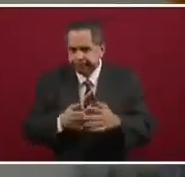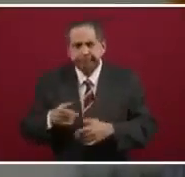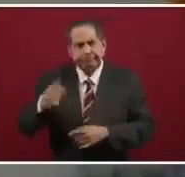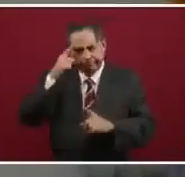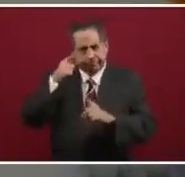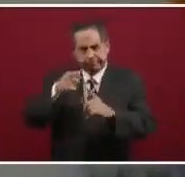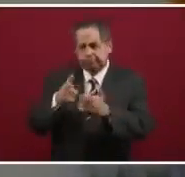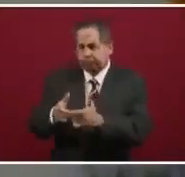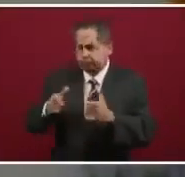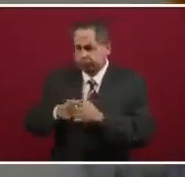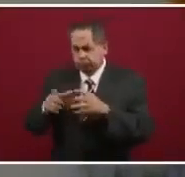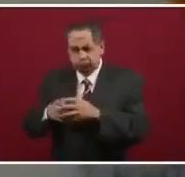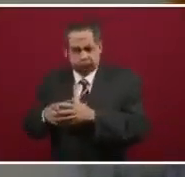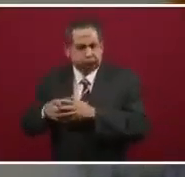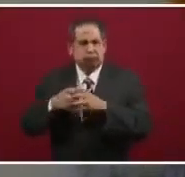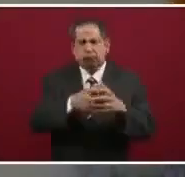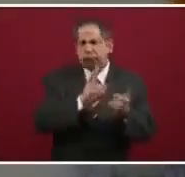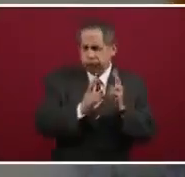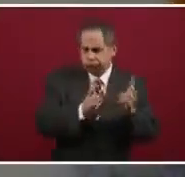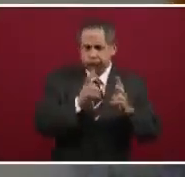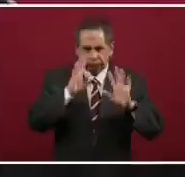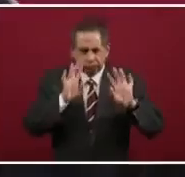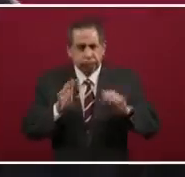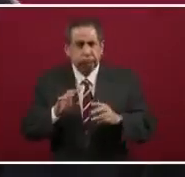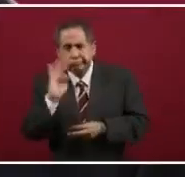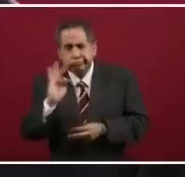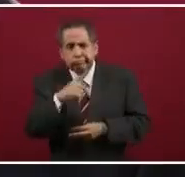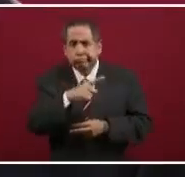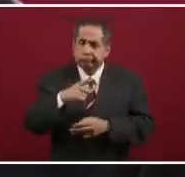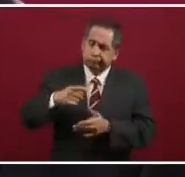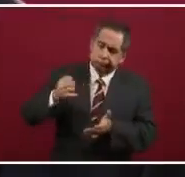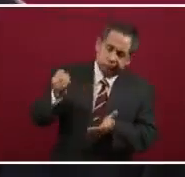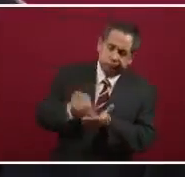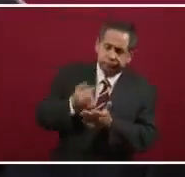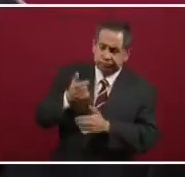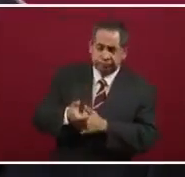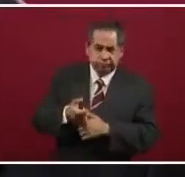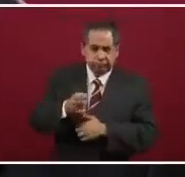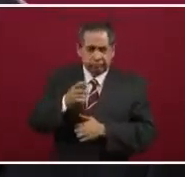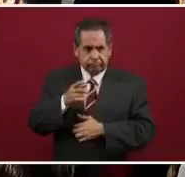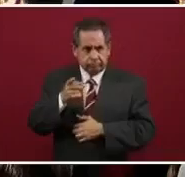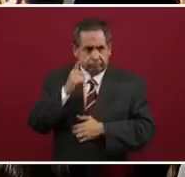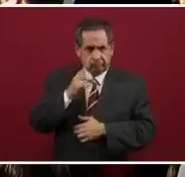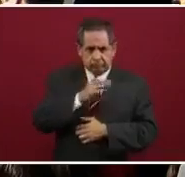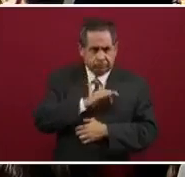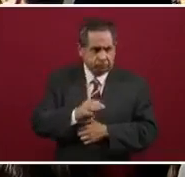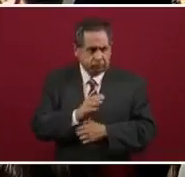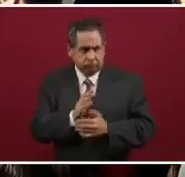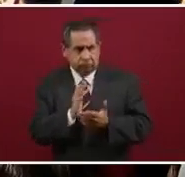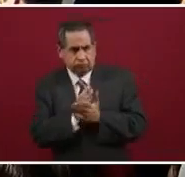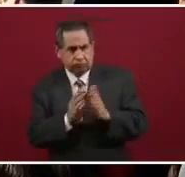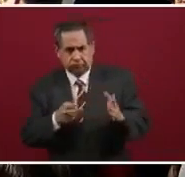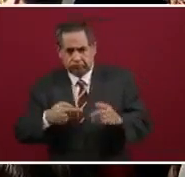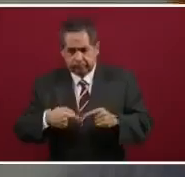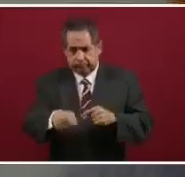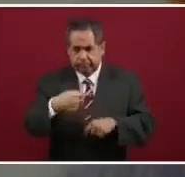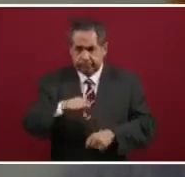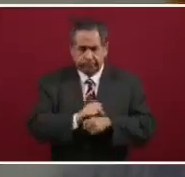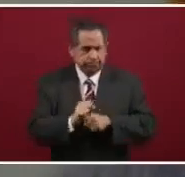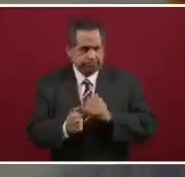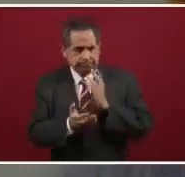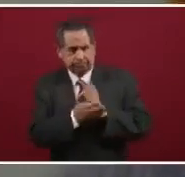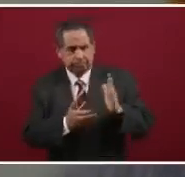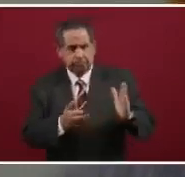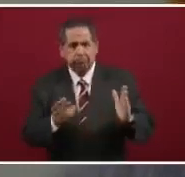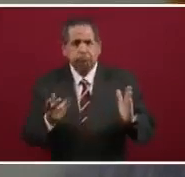misión mexicana ya, pero si llegara a suceder esto, ¿hay tiempo para detener este arancel en esta semana? Y de no